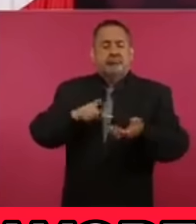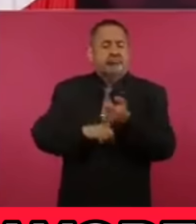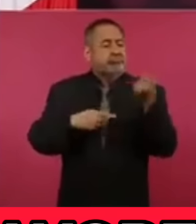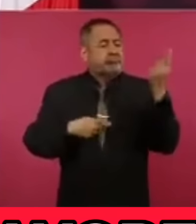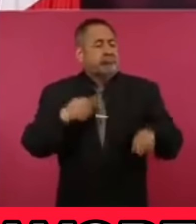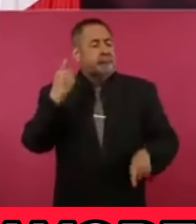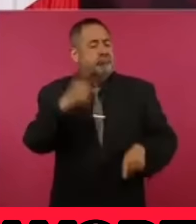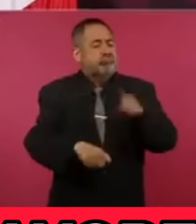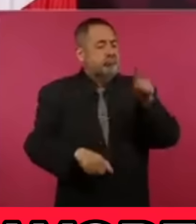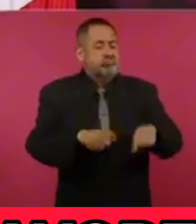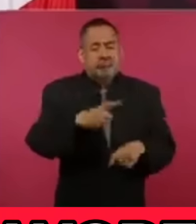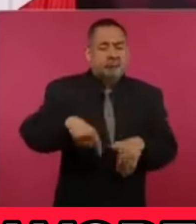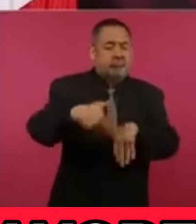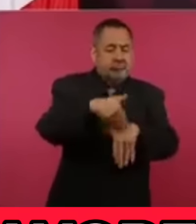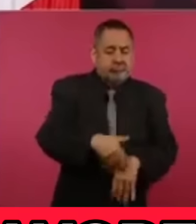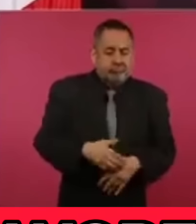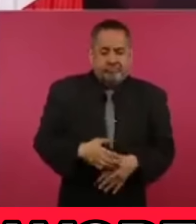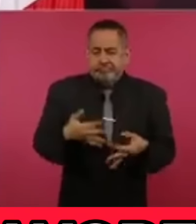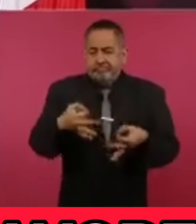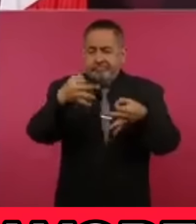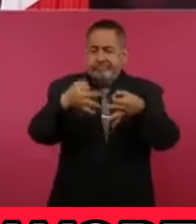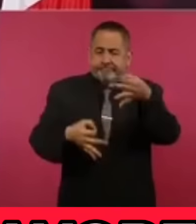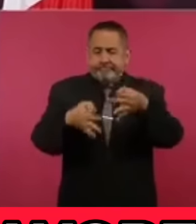de tribunales,